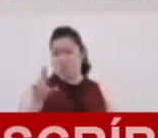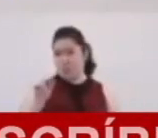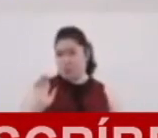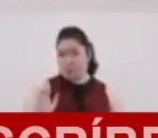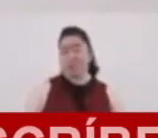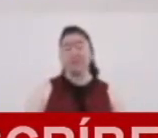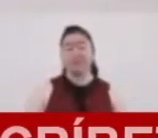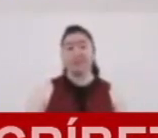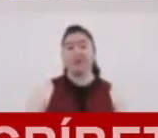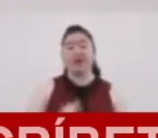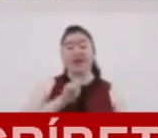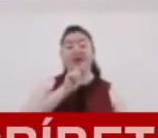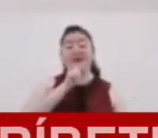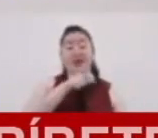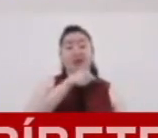resulta